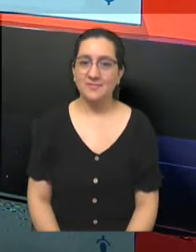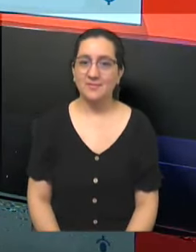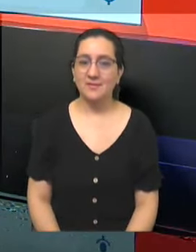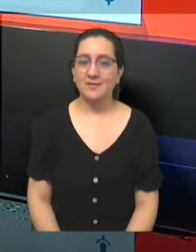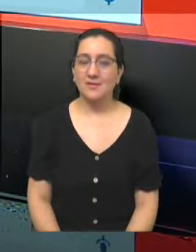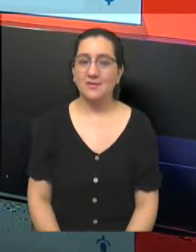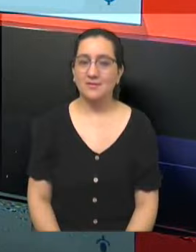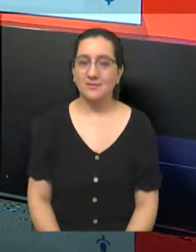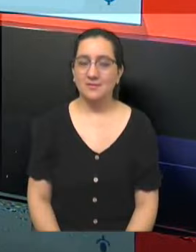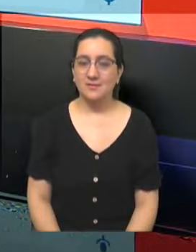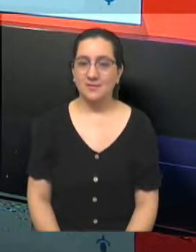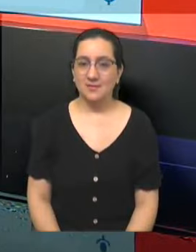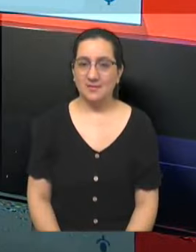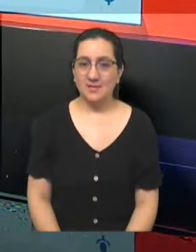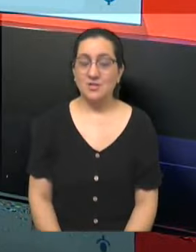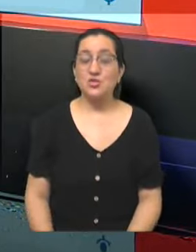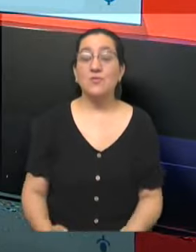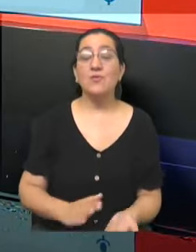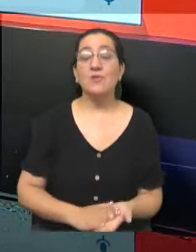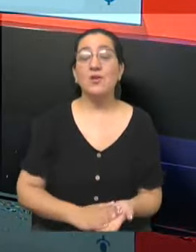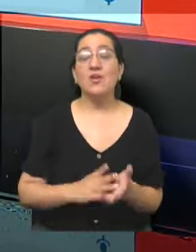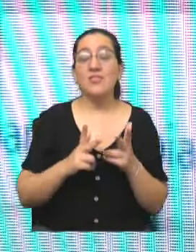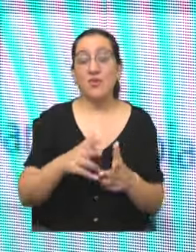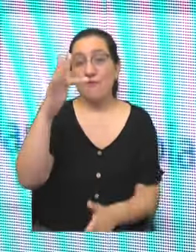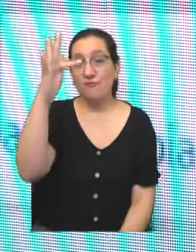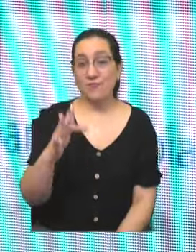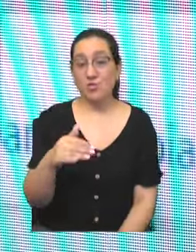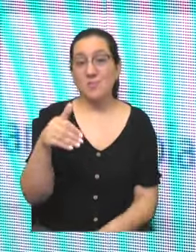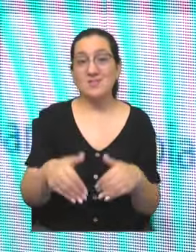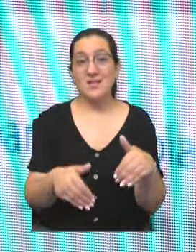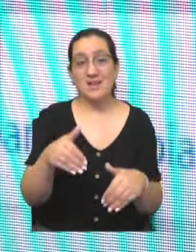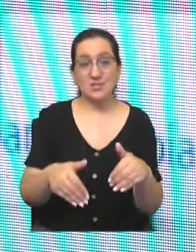Sobre lo... ¡Ay! Me va a putear. Sobre lo que dijo Fito,